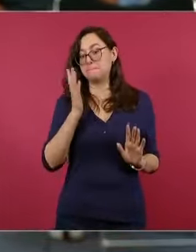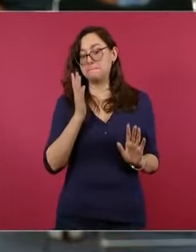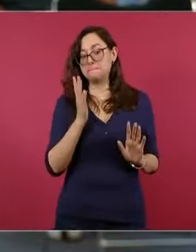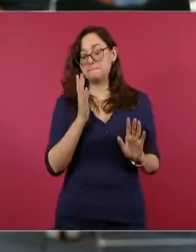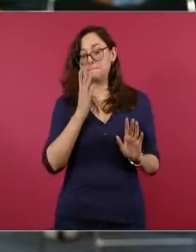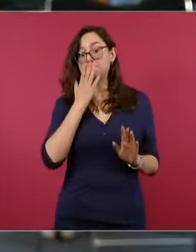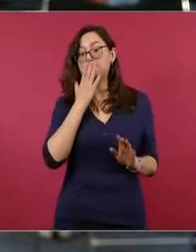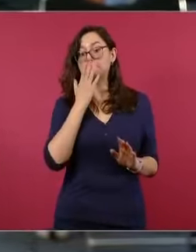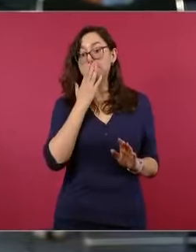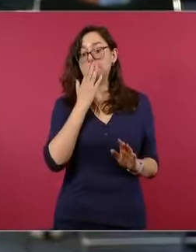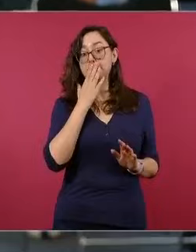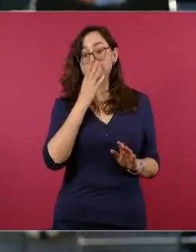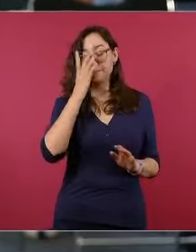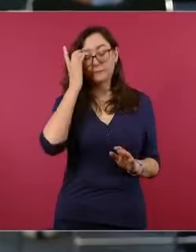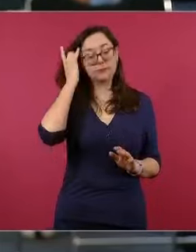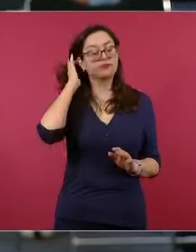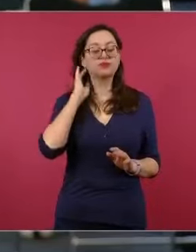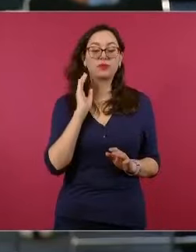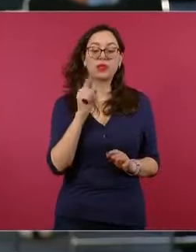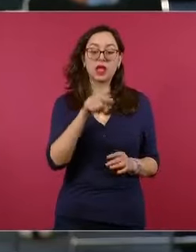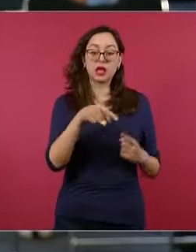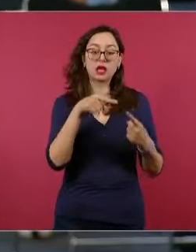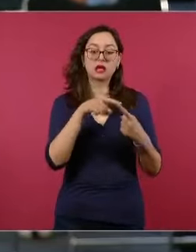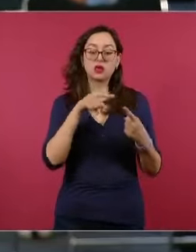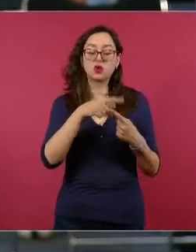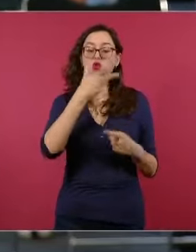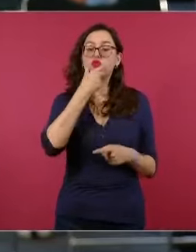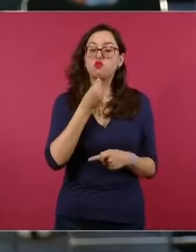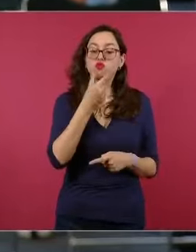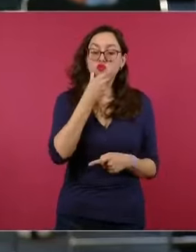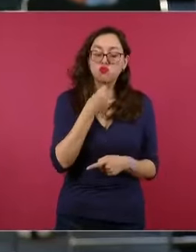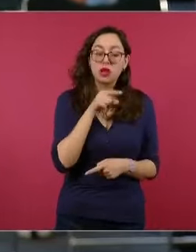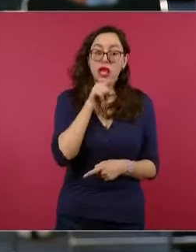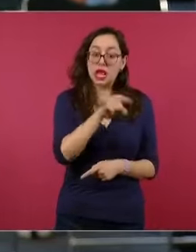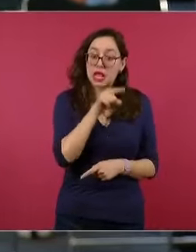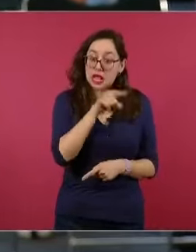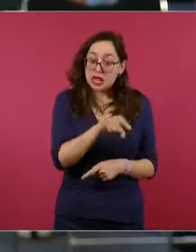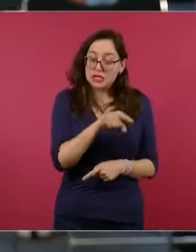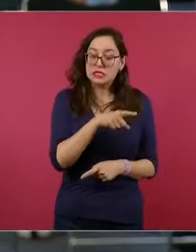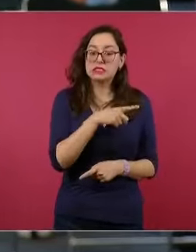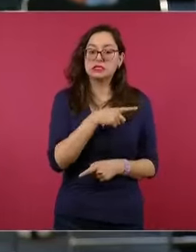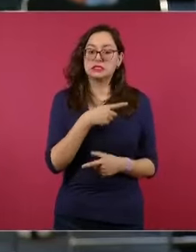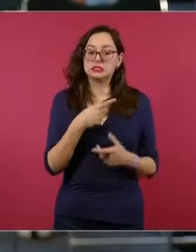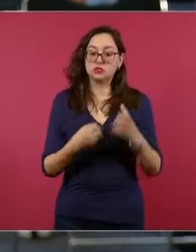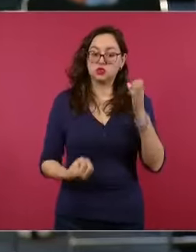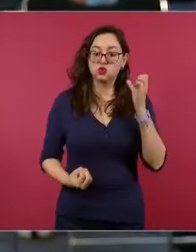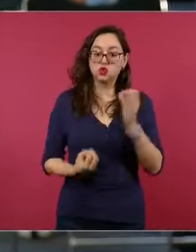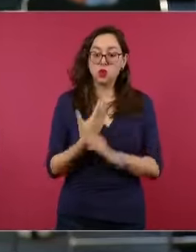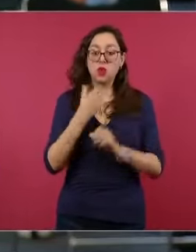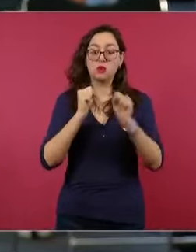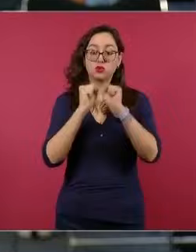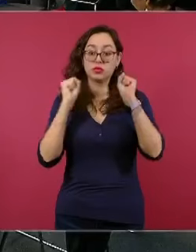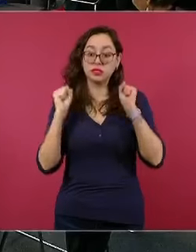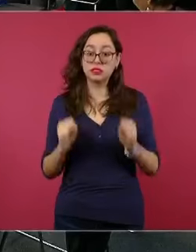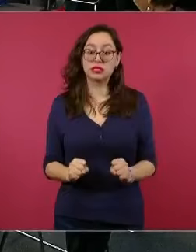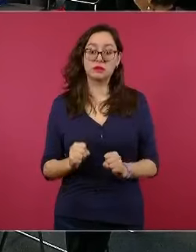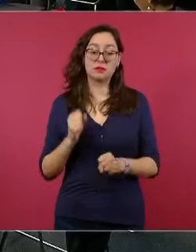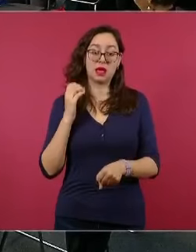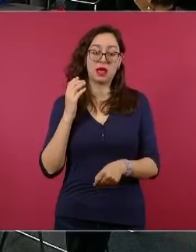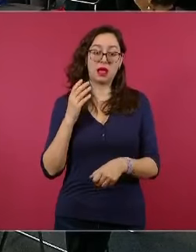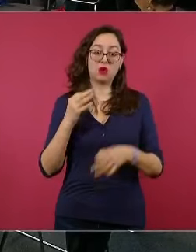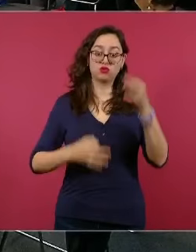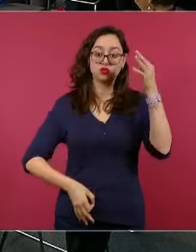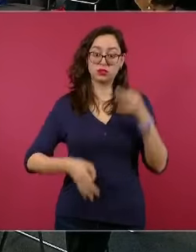él libró él él tenía una investigación en Sonora él fue el encargado de implementar el nuevo sistema de Justicia penal en